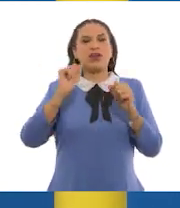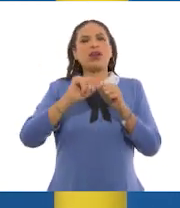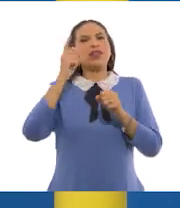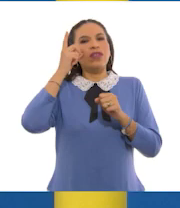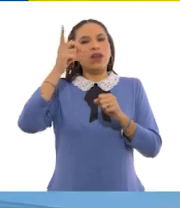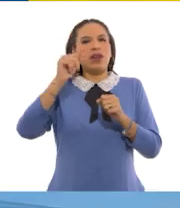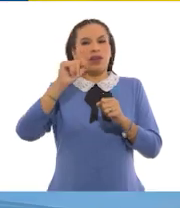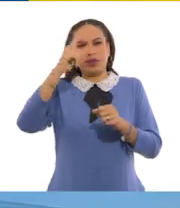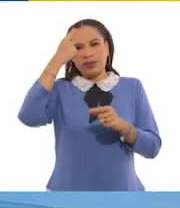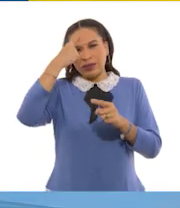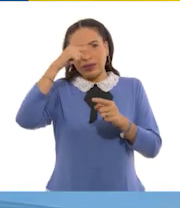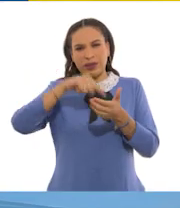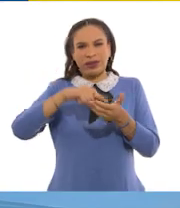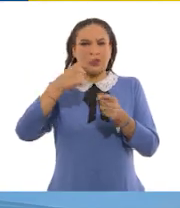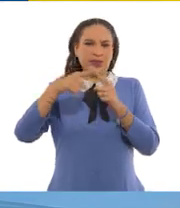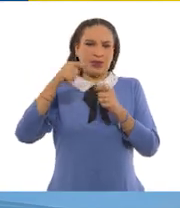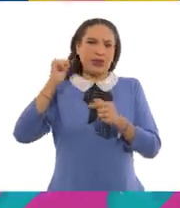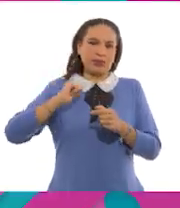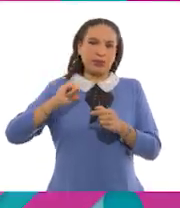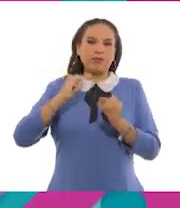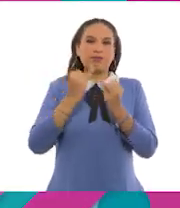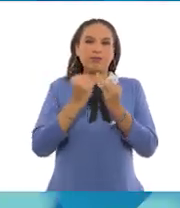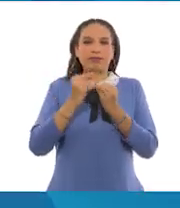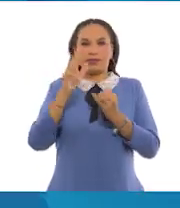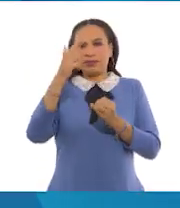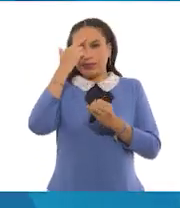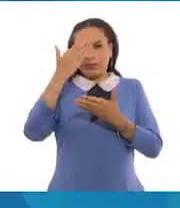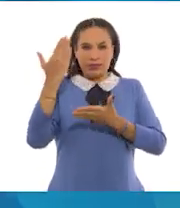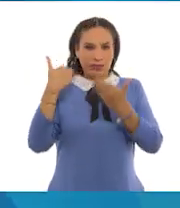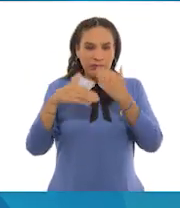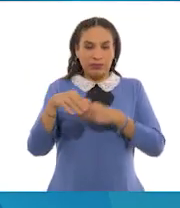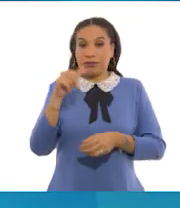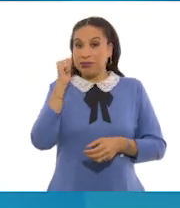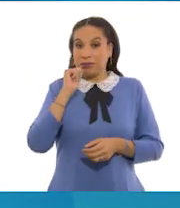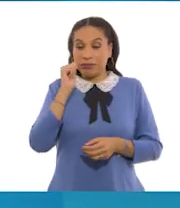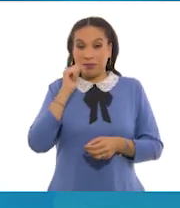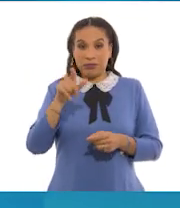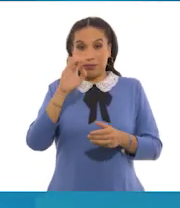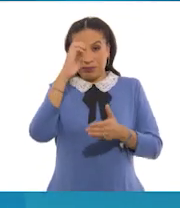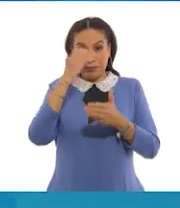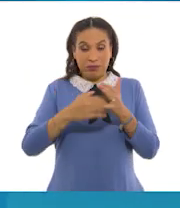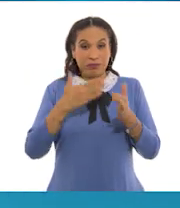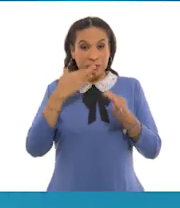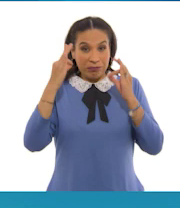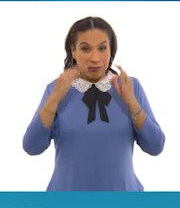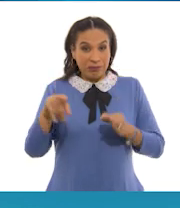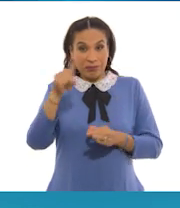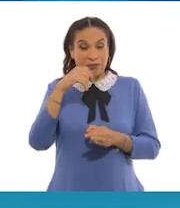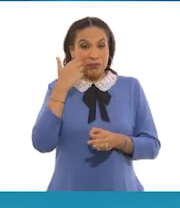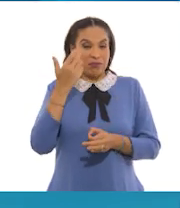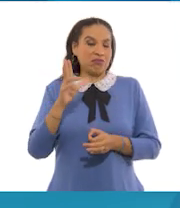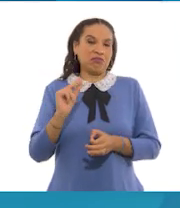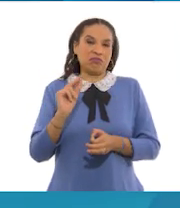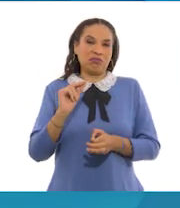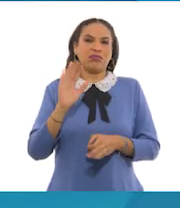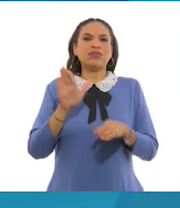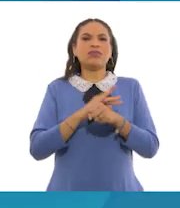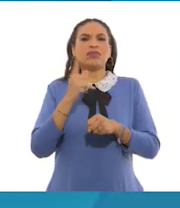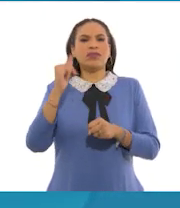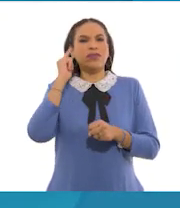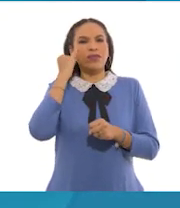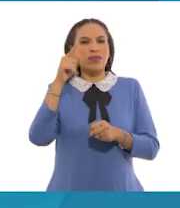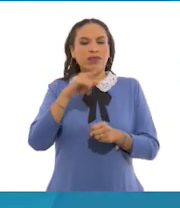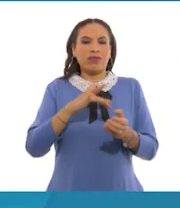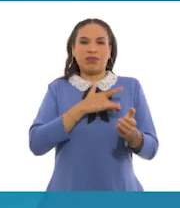creencias anteriores. Sin embargo, como también lo recordarás, no siempre la evangelización salió como ellos esperaban, dado que los